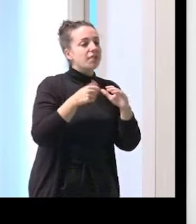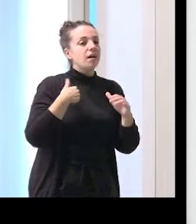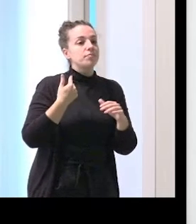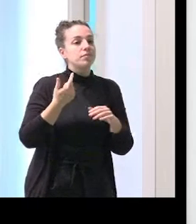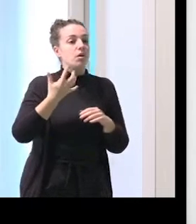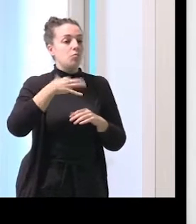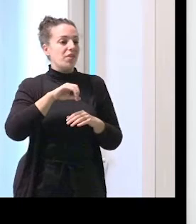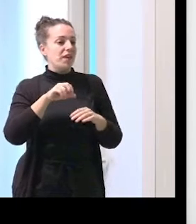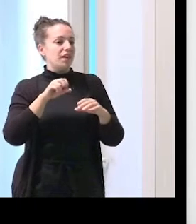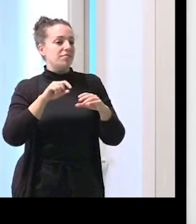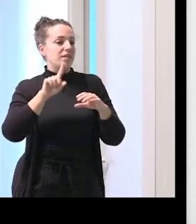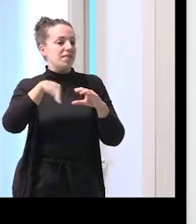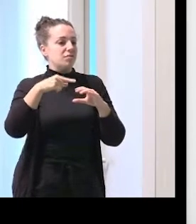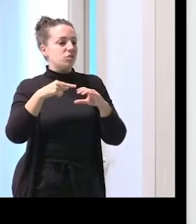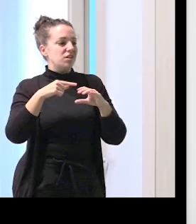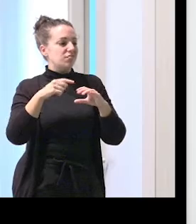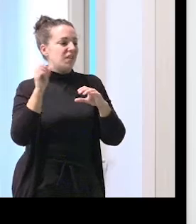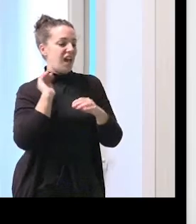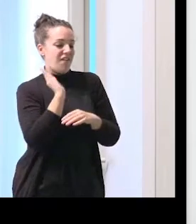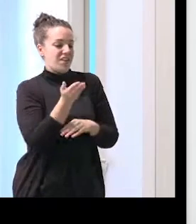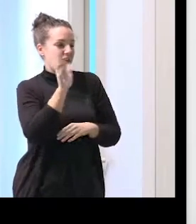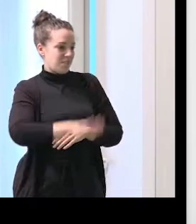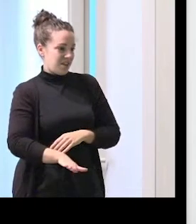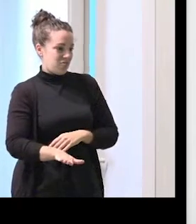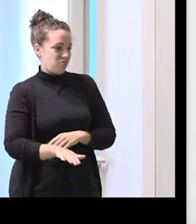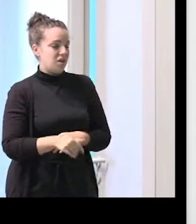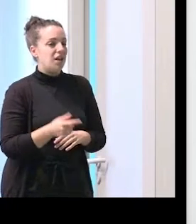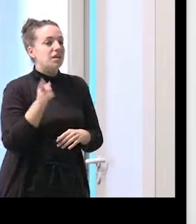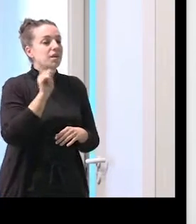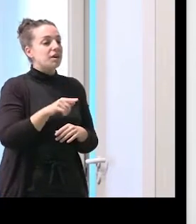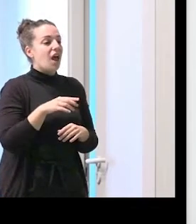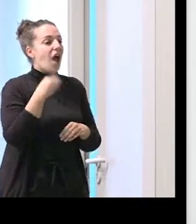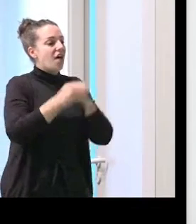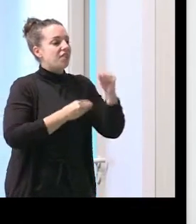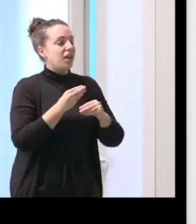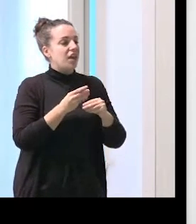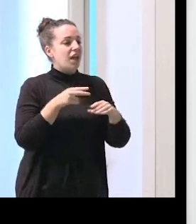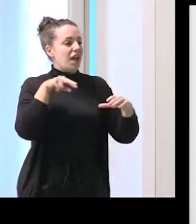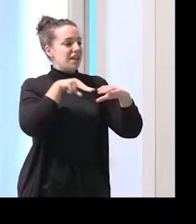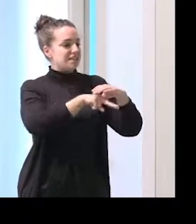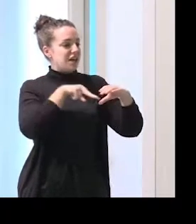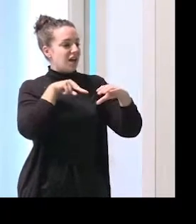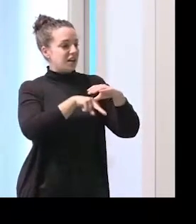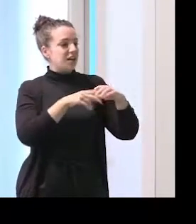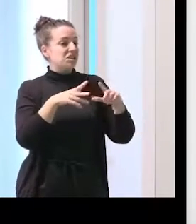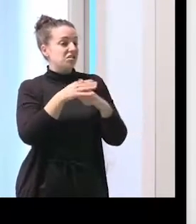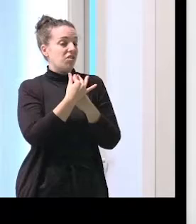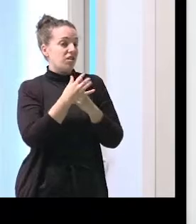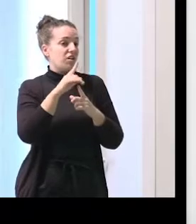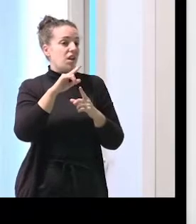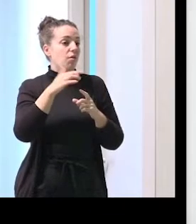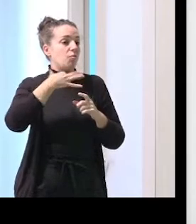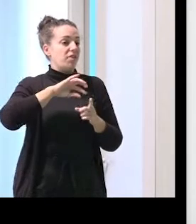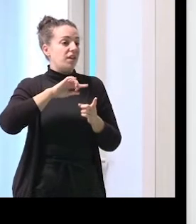hacerlo, que va a tener menor implicación radiológica. Y tendemos normalmente a hacer escáneres en situaciones que se pueden dilatar y